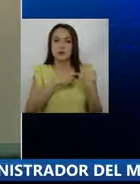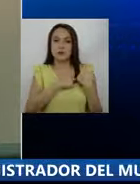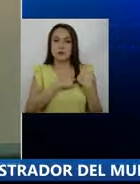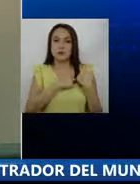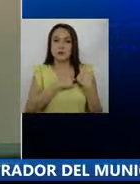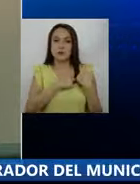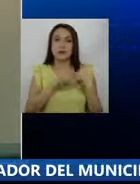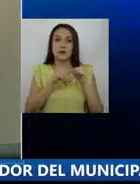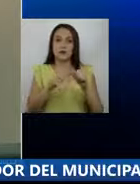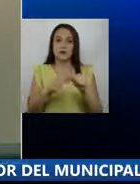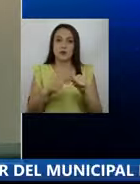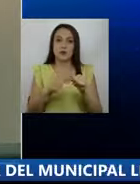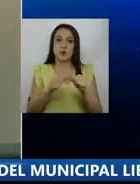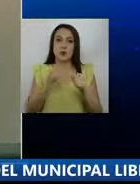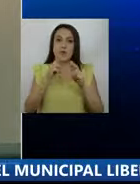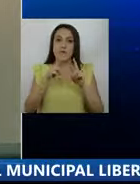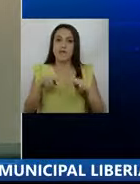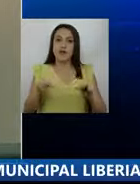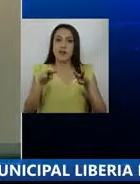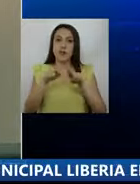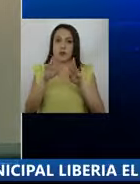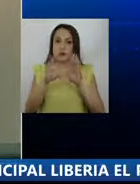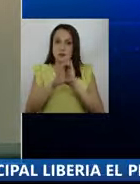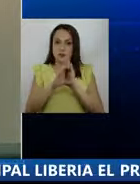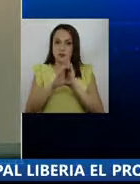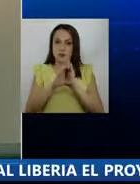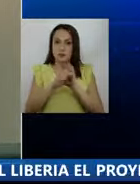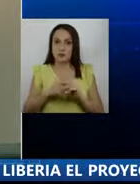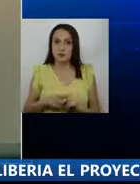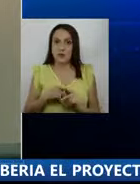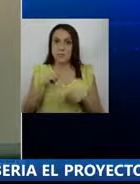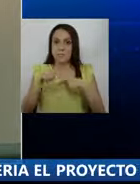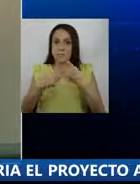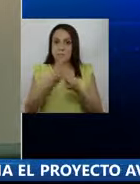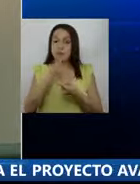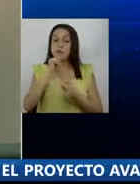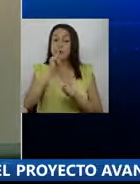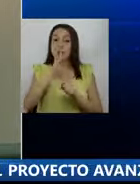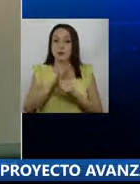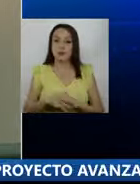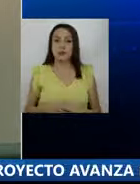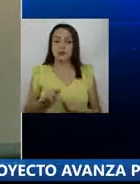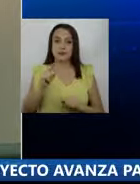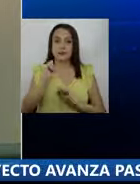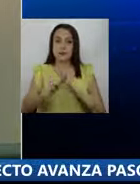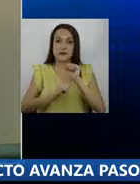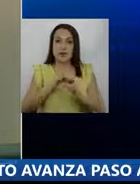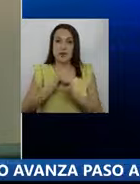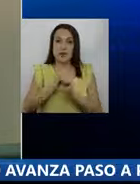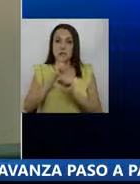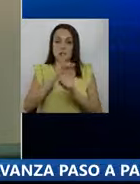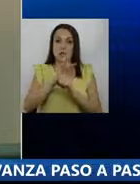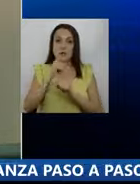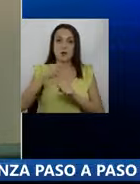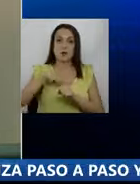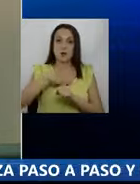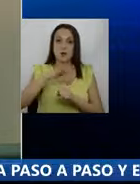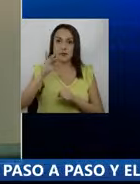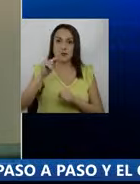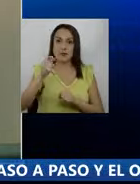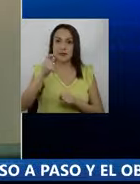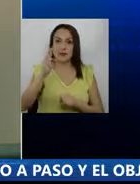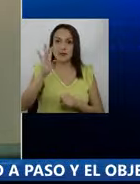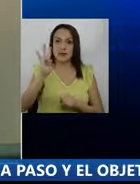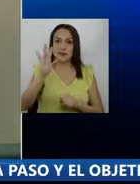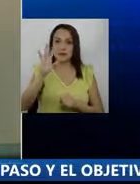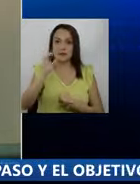es nuestra obligación constitucional y la vamos a cumplir. Este año cumple nuestro tribunal 75